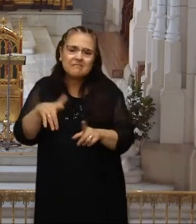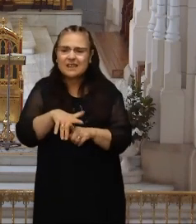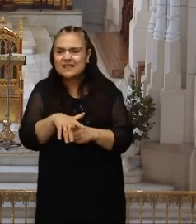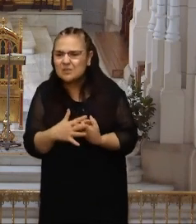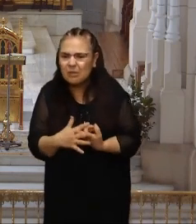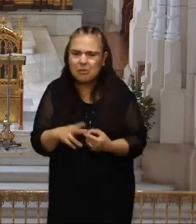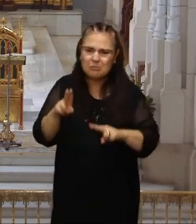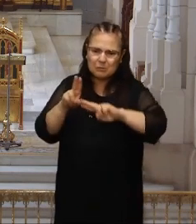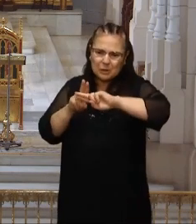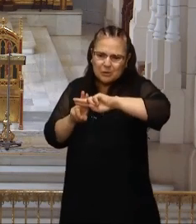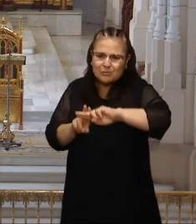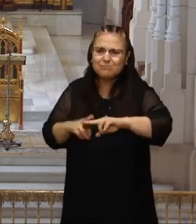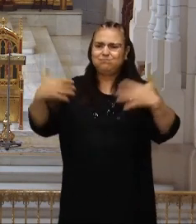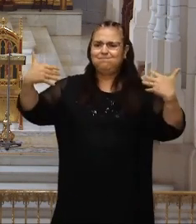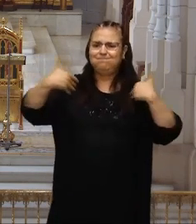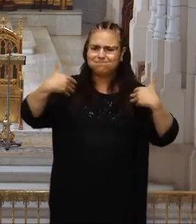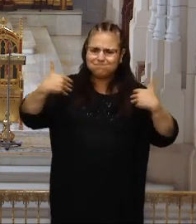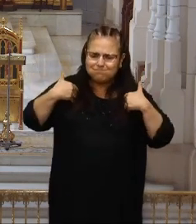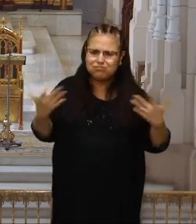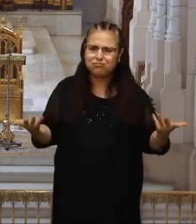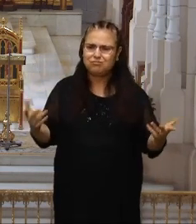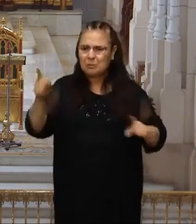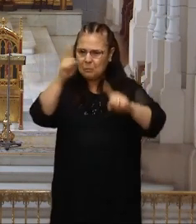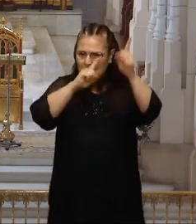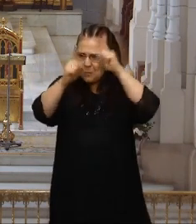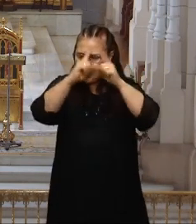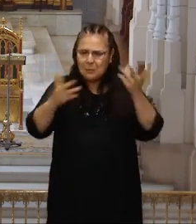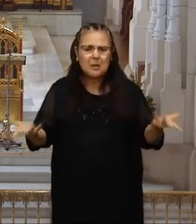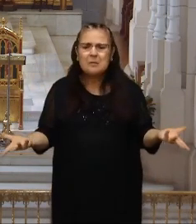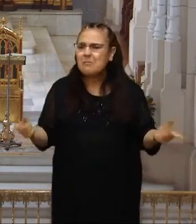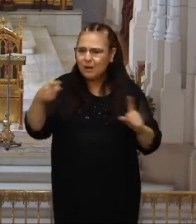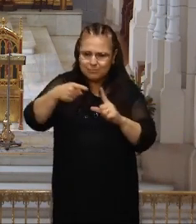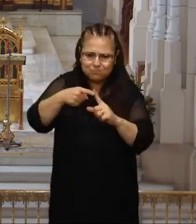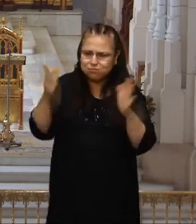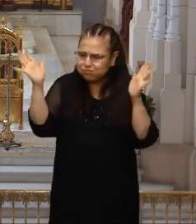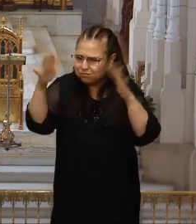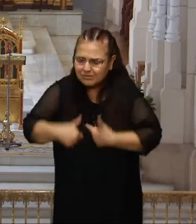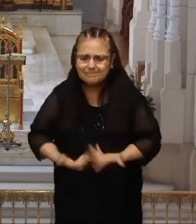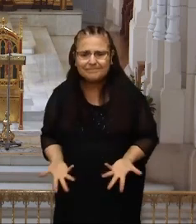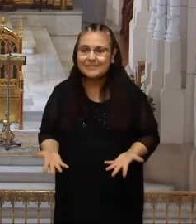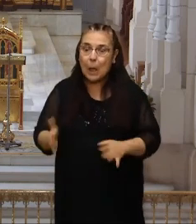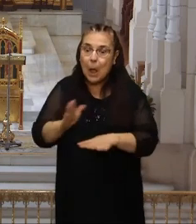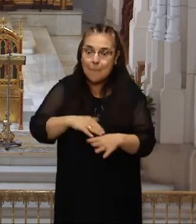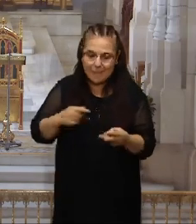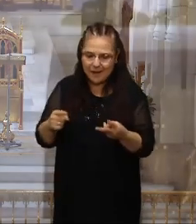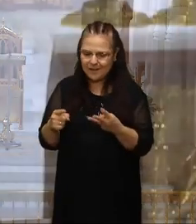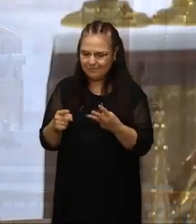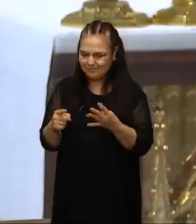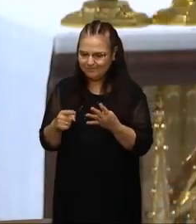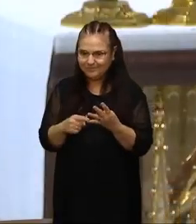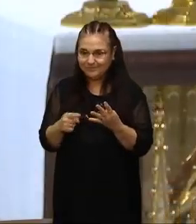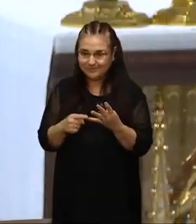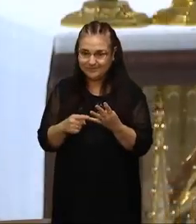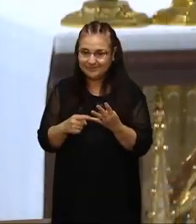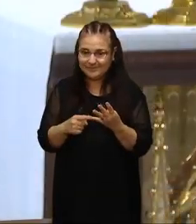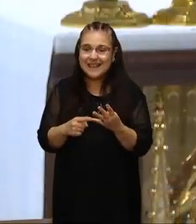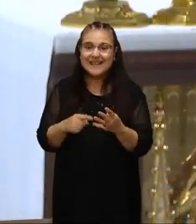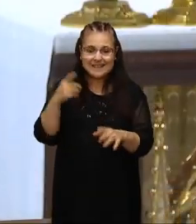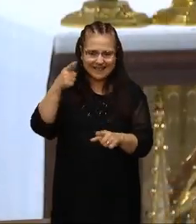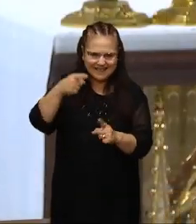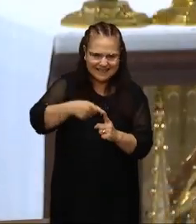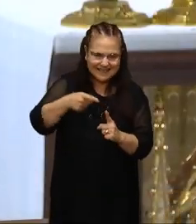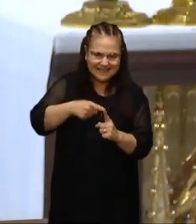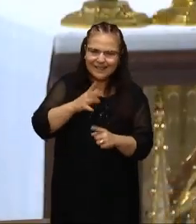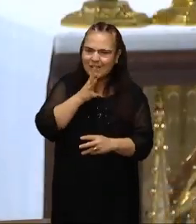de cruz, de sufrimiento, de adversidad, de sinsentido, que pasamos para finalmente darlo sentido a través de